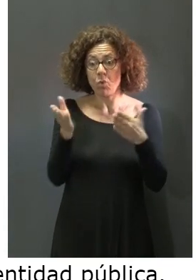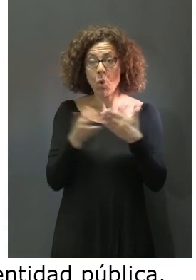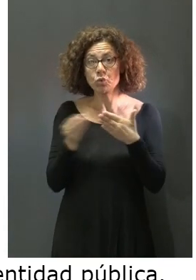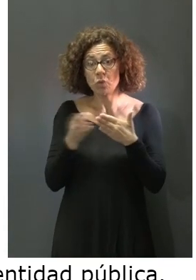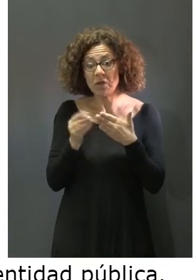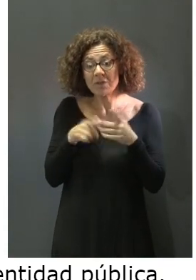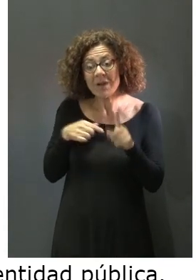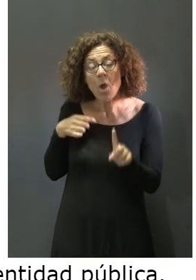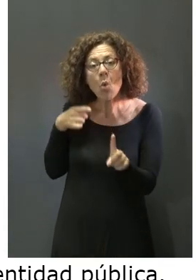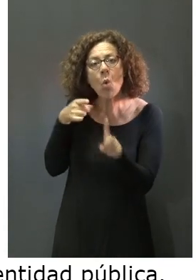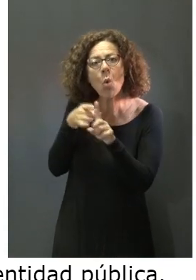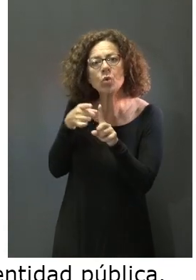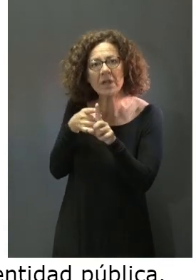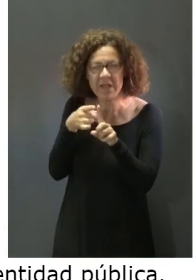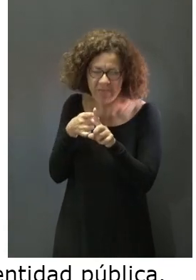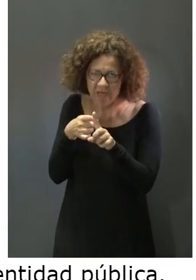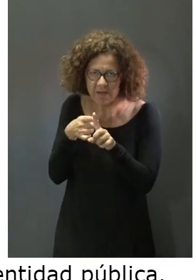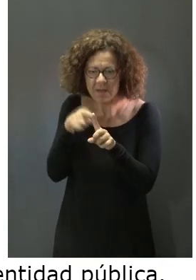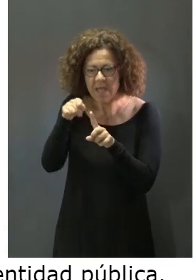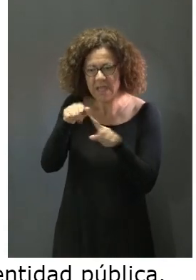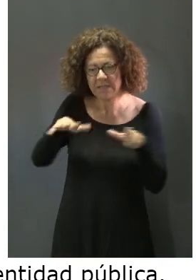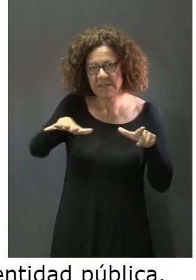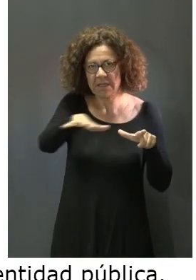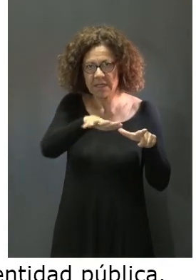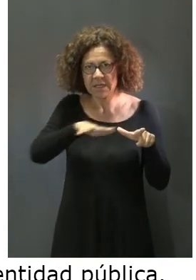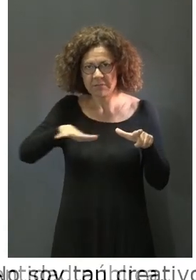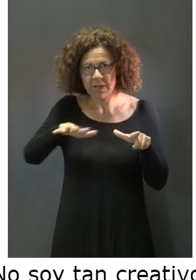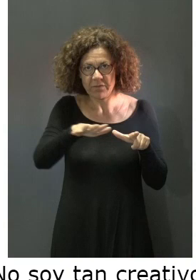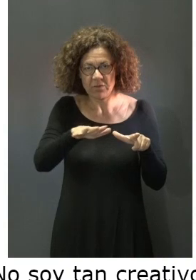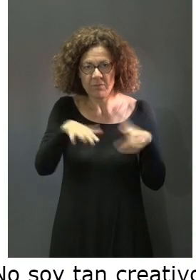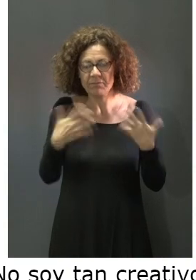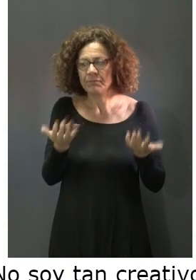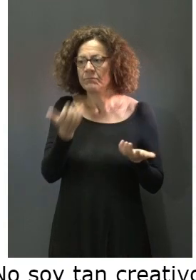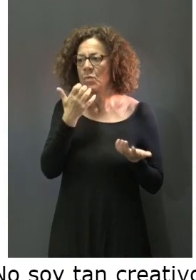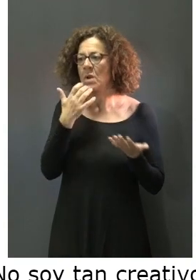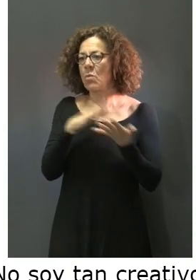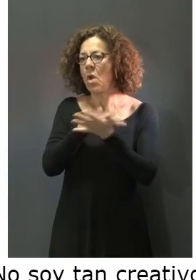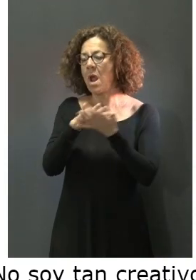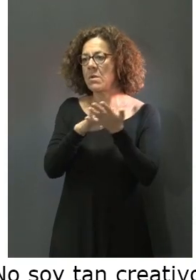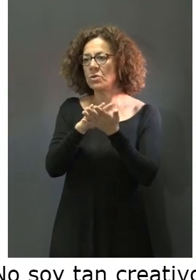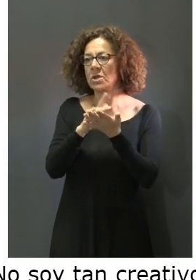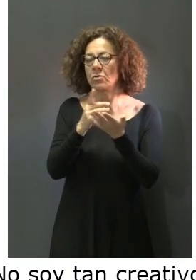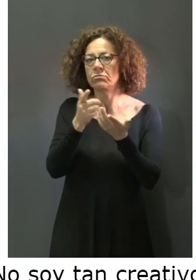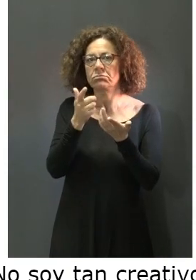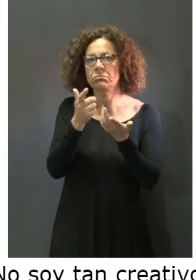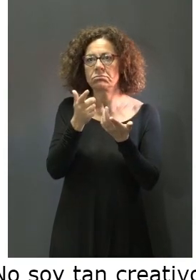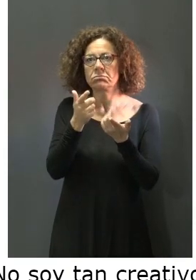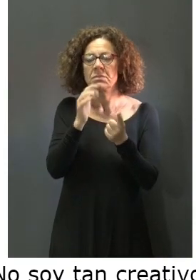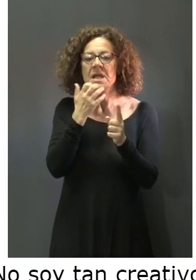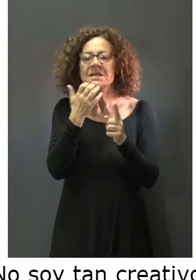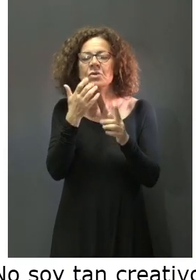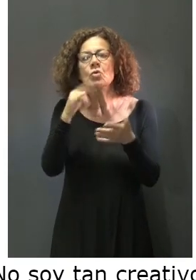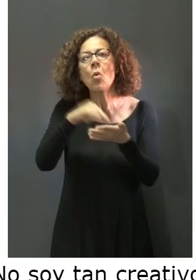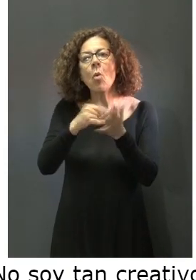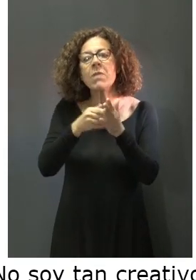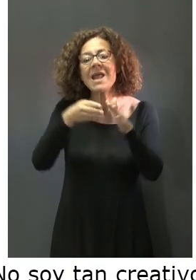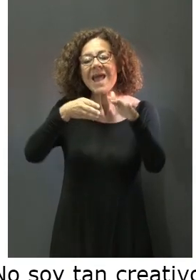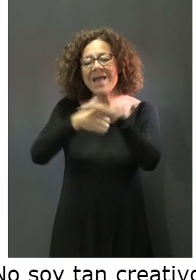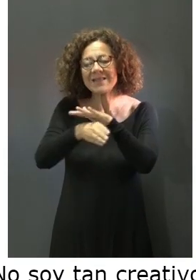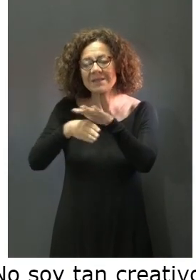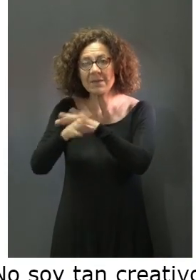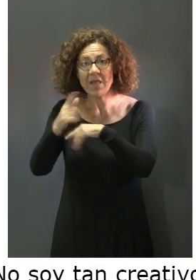hacer uso, valga la redundancia, de ese espacio. Si hablamos, por ejemplos concretos, cuando tú haces un plan de accesibilidad de un